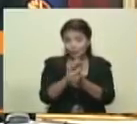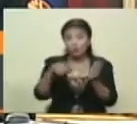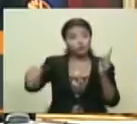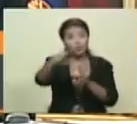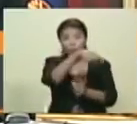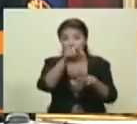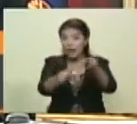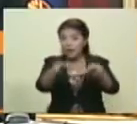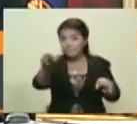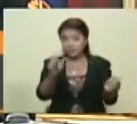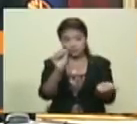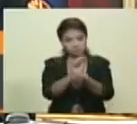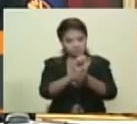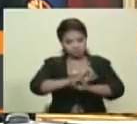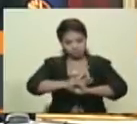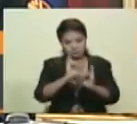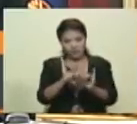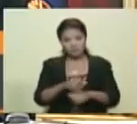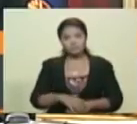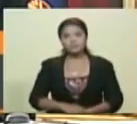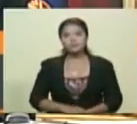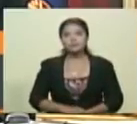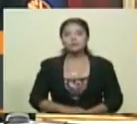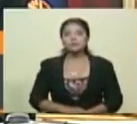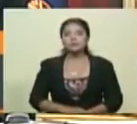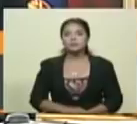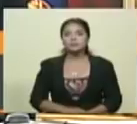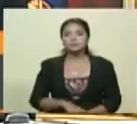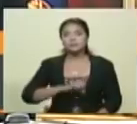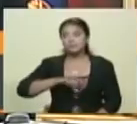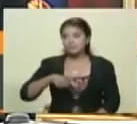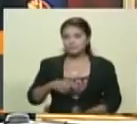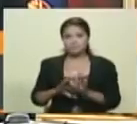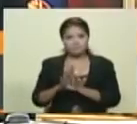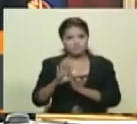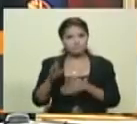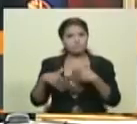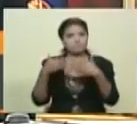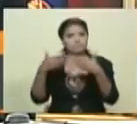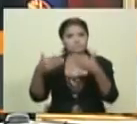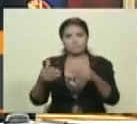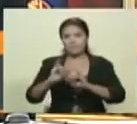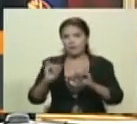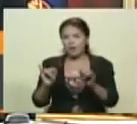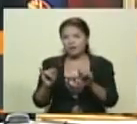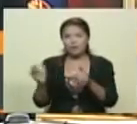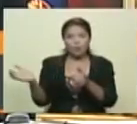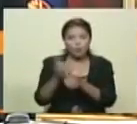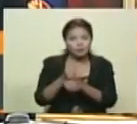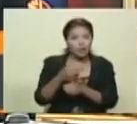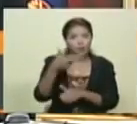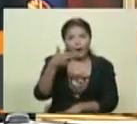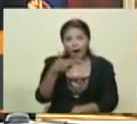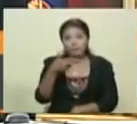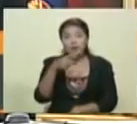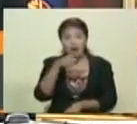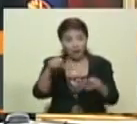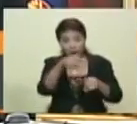autores materiales. Hemos estado recuperando parte de las armas que se